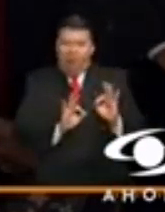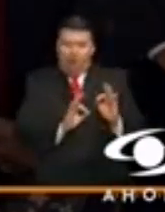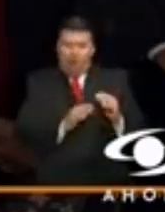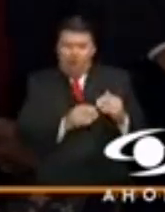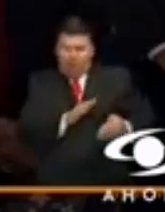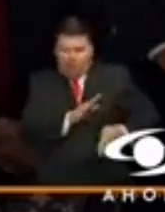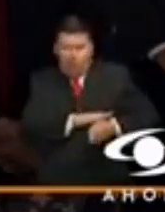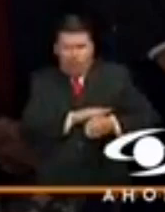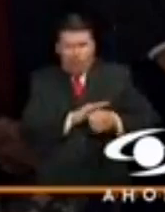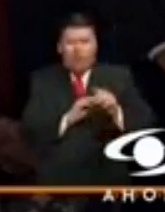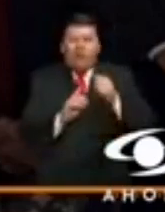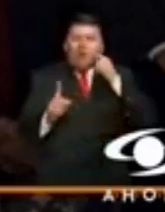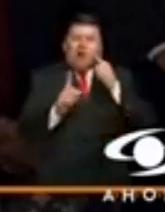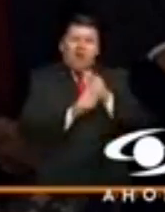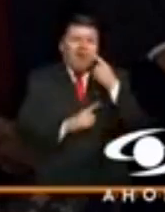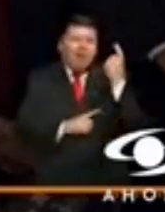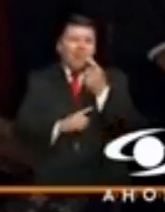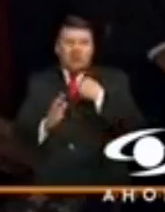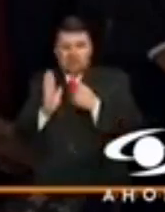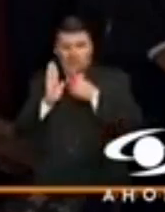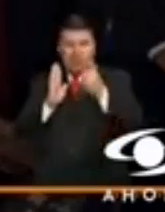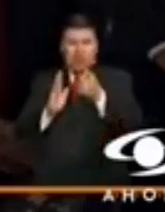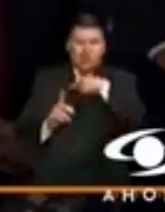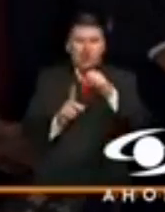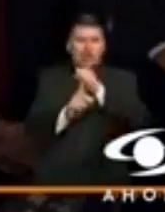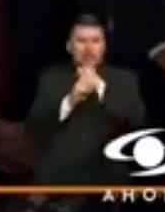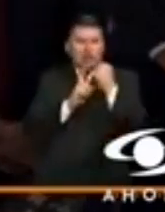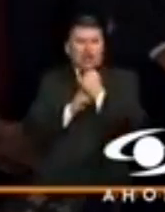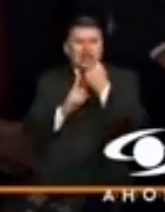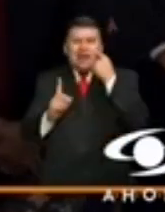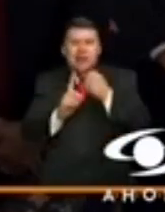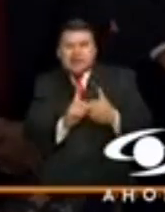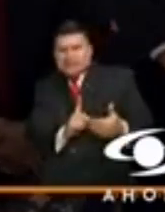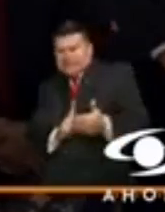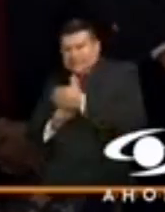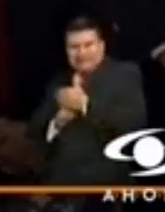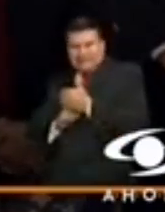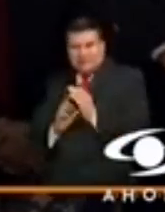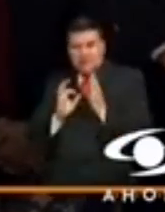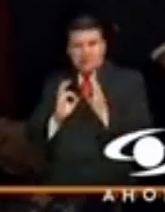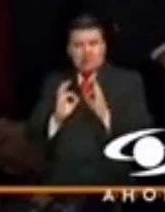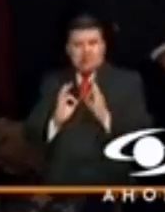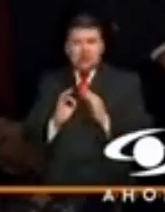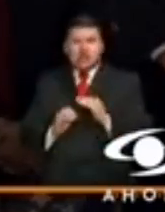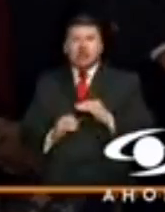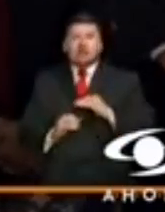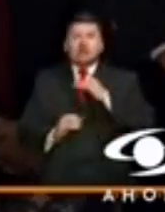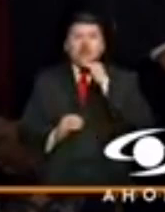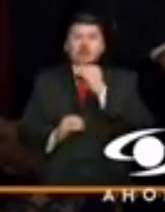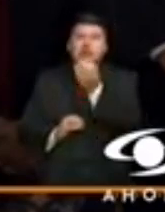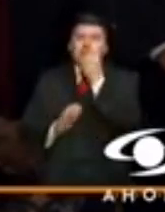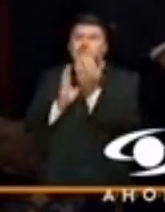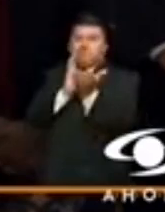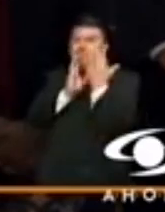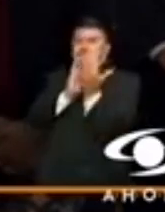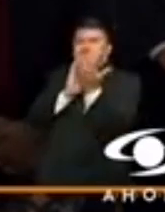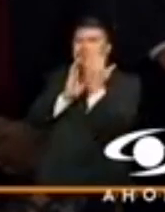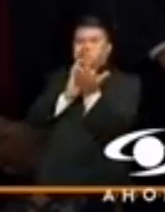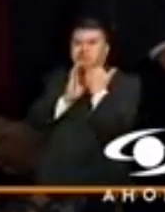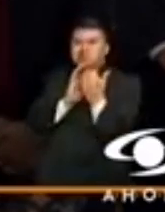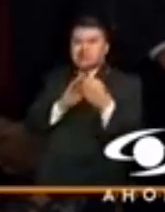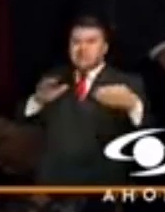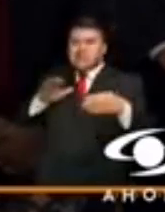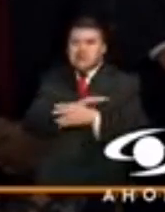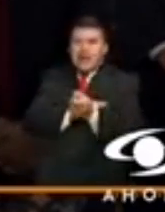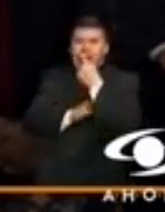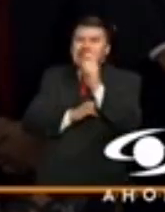medida busca que como sociedad nos protejamos, garantizando el abastecimiento de alimentos, el